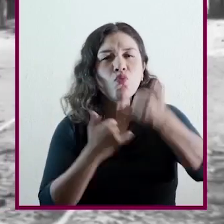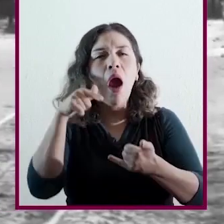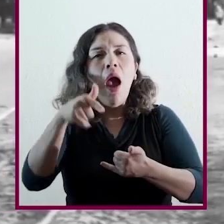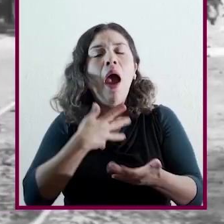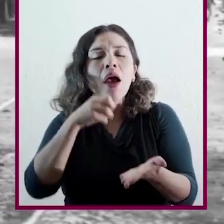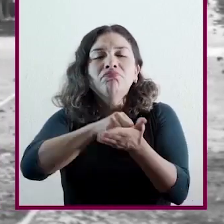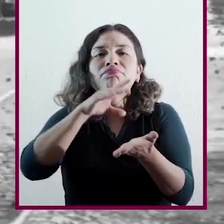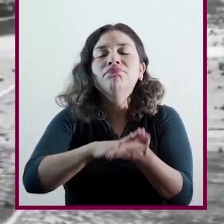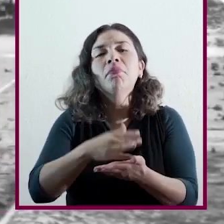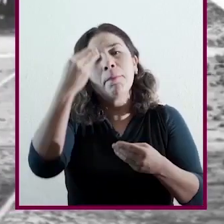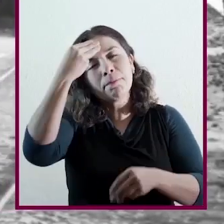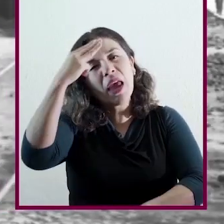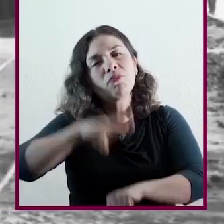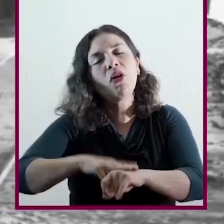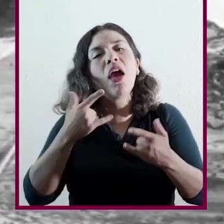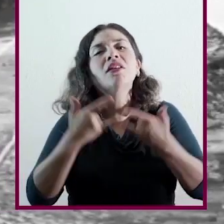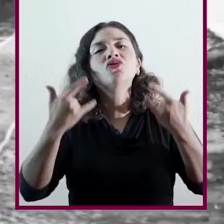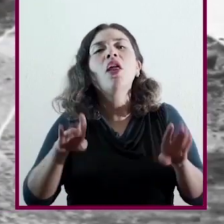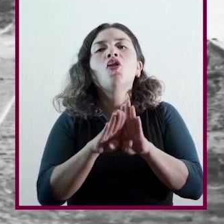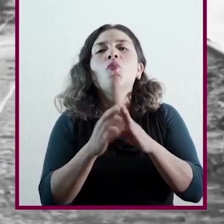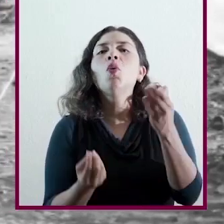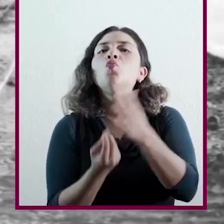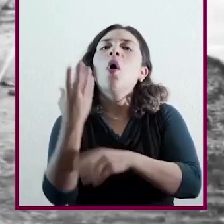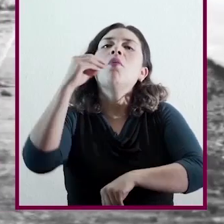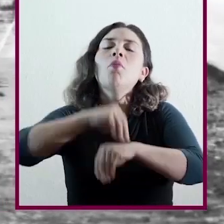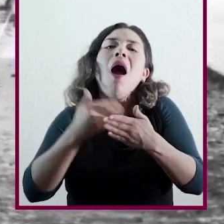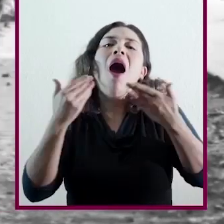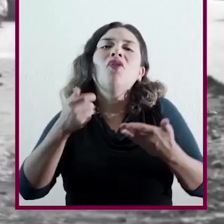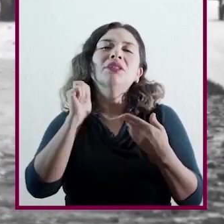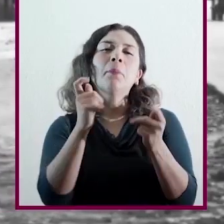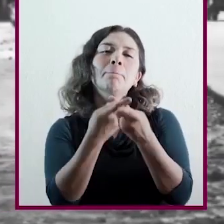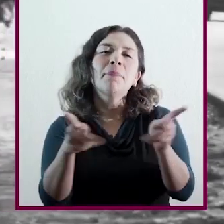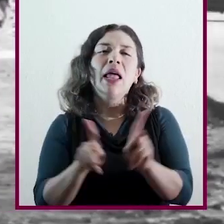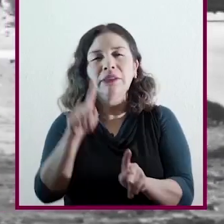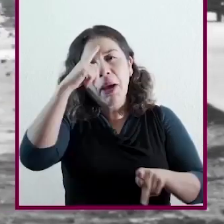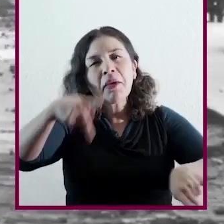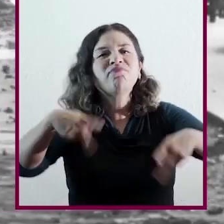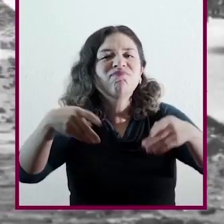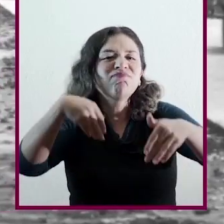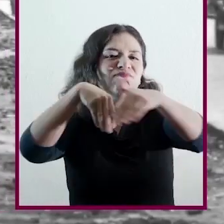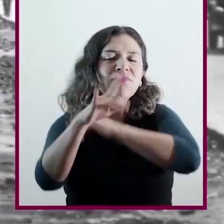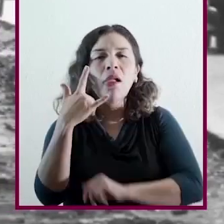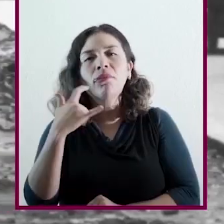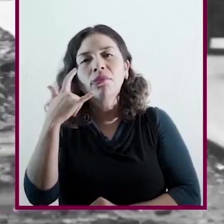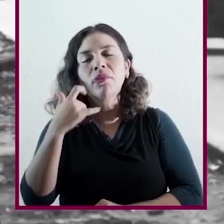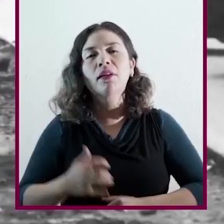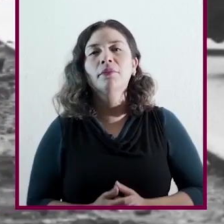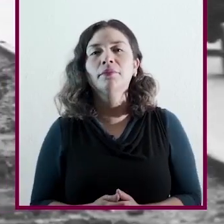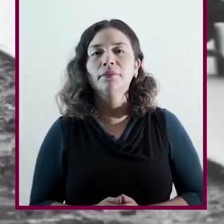escribió páginas inolvidables antes de dar paso a una plaza comercial.